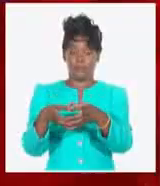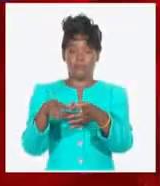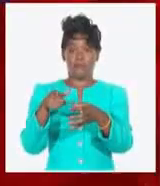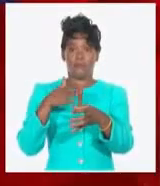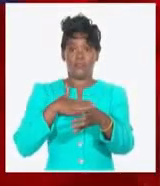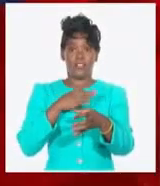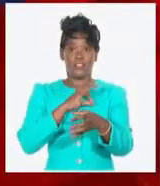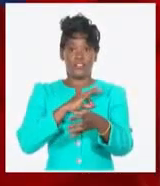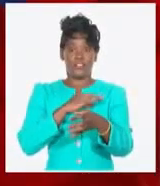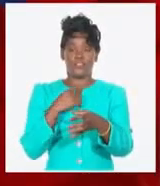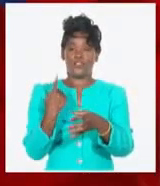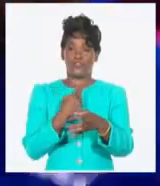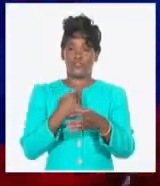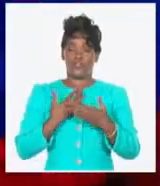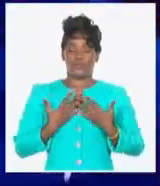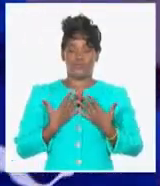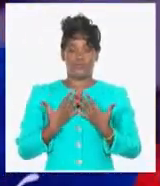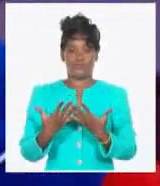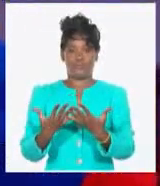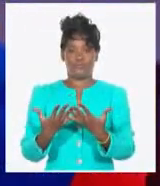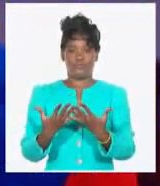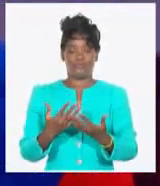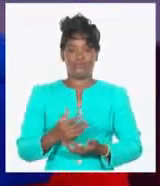contempla orgullosa.